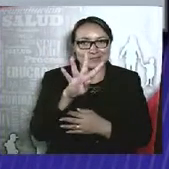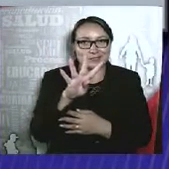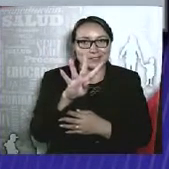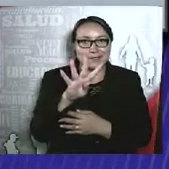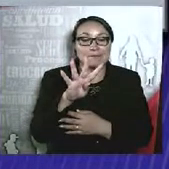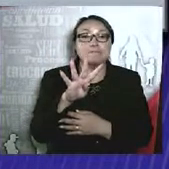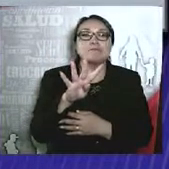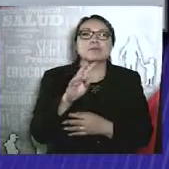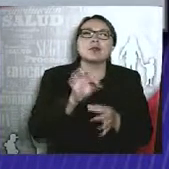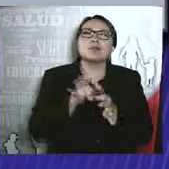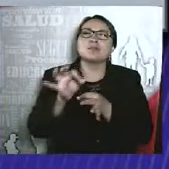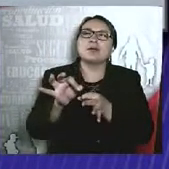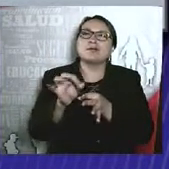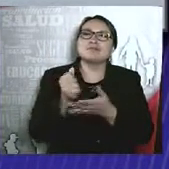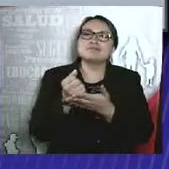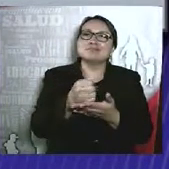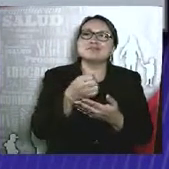ese modelo,